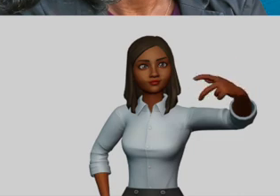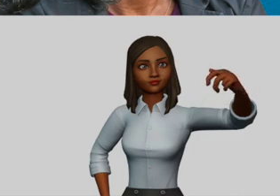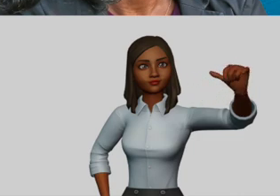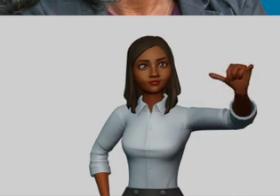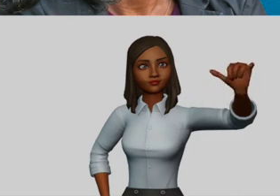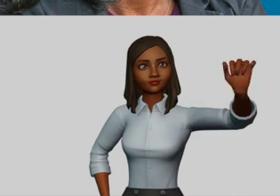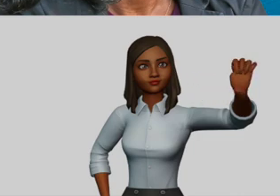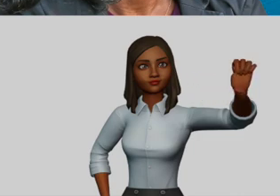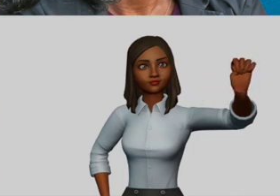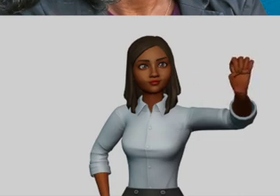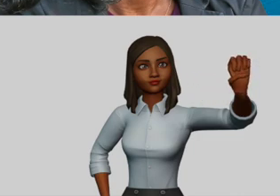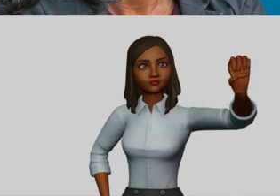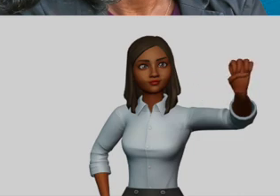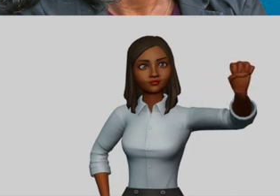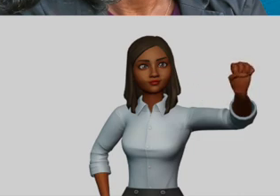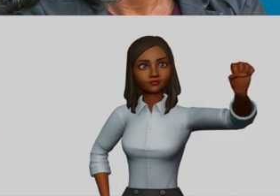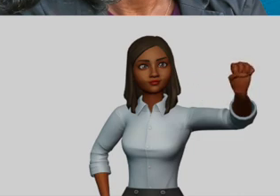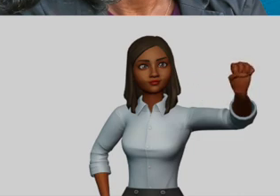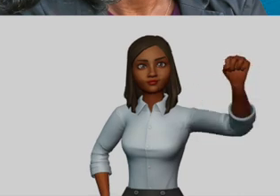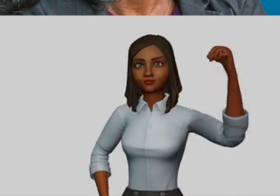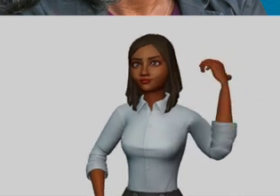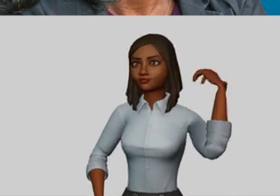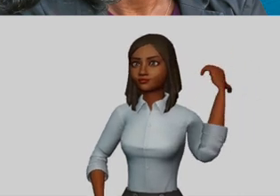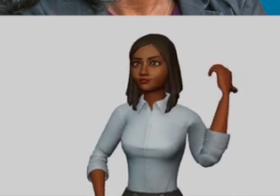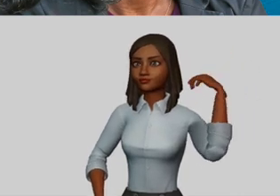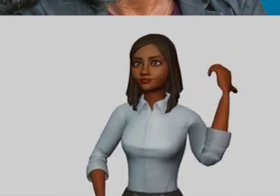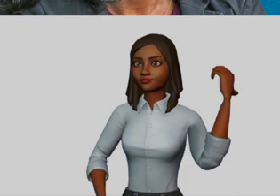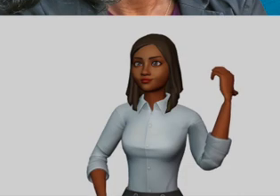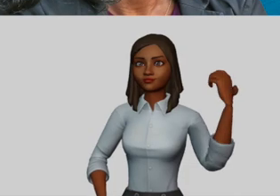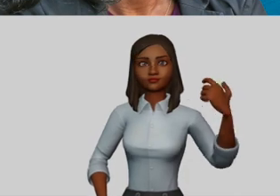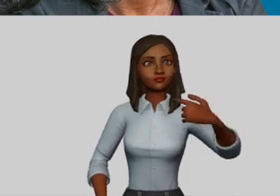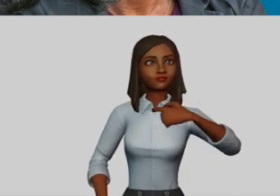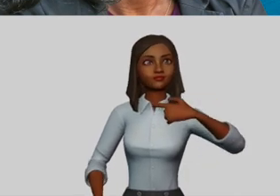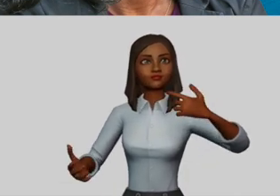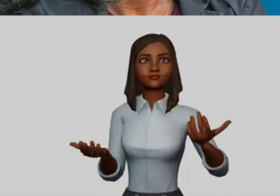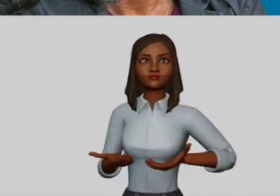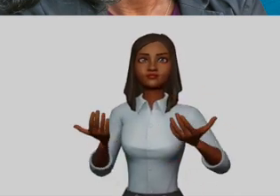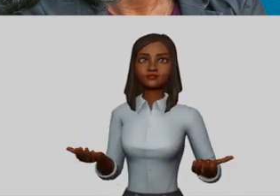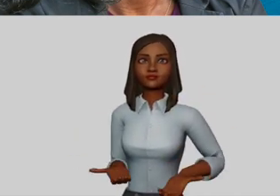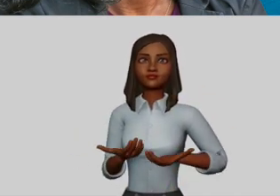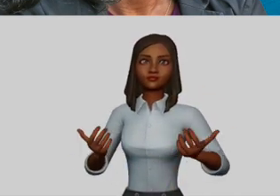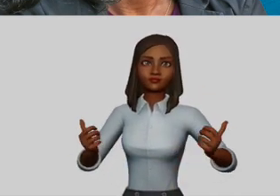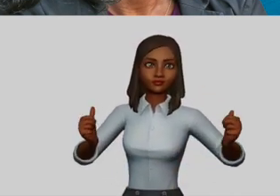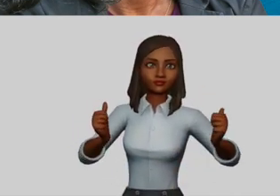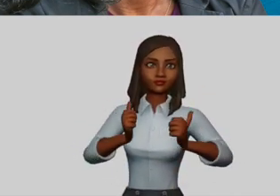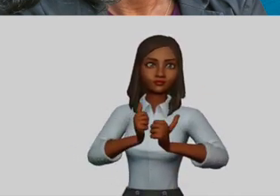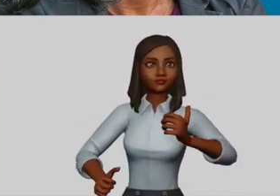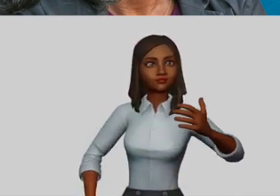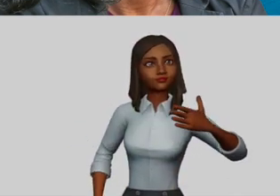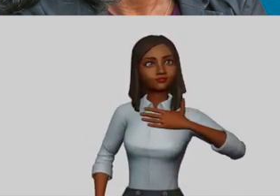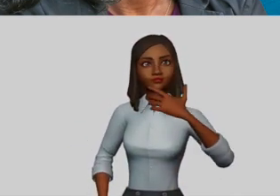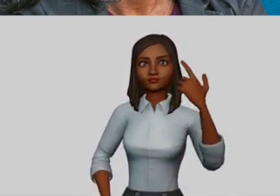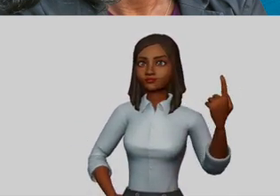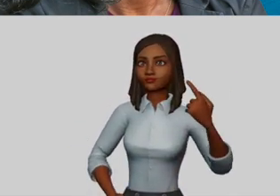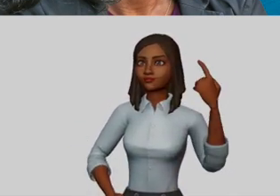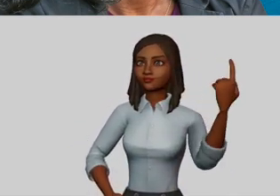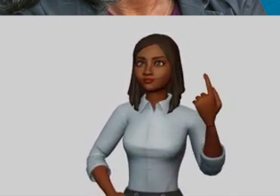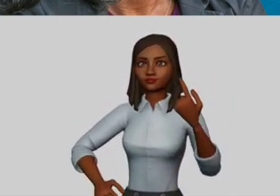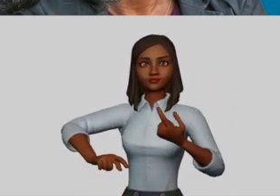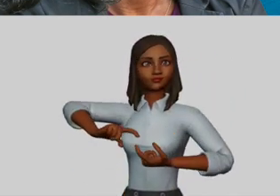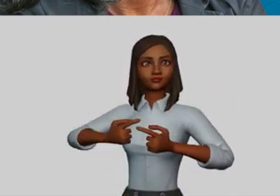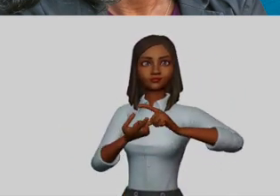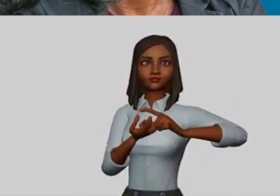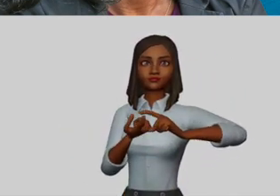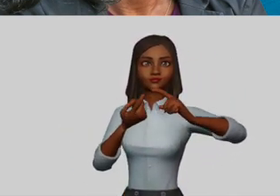que aunque no se me va a salir hoy, mi primer lenguaje es español. Me crié en el campo con